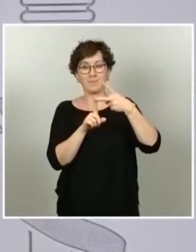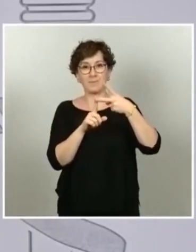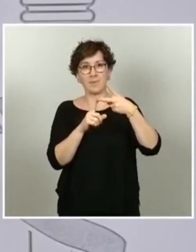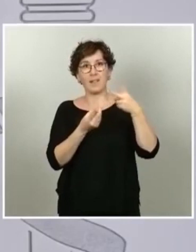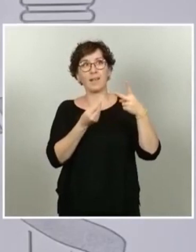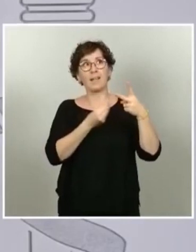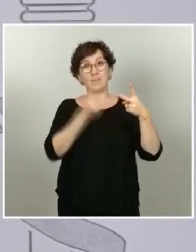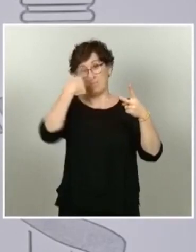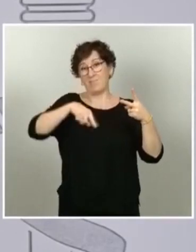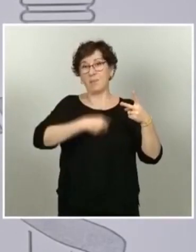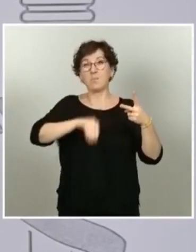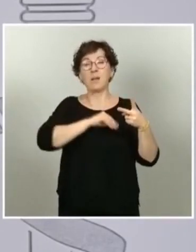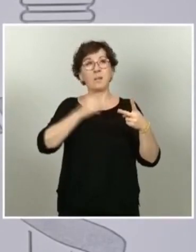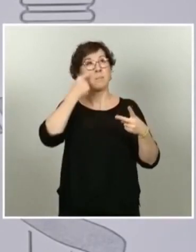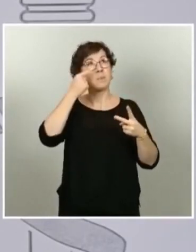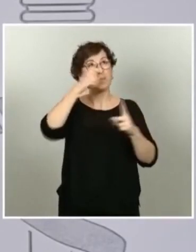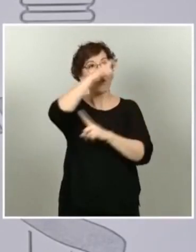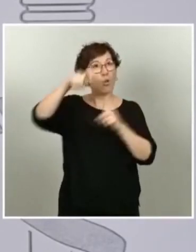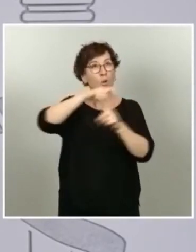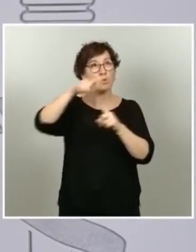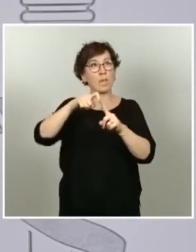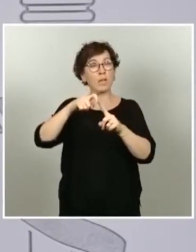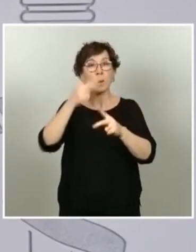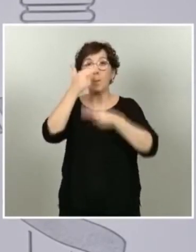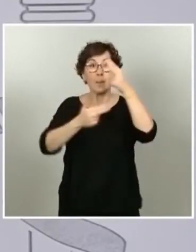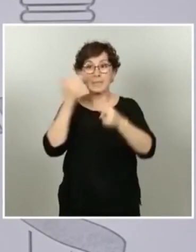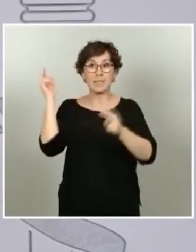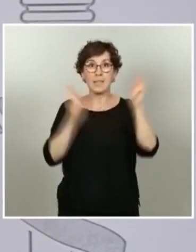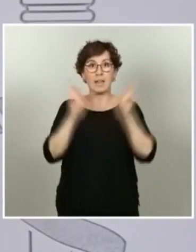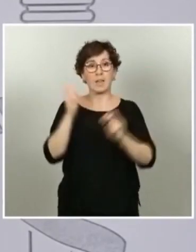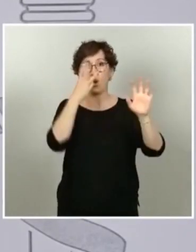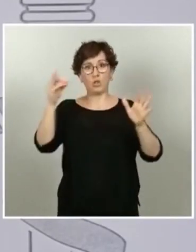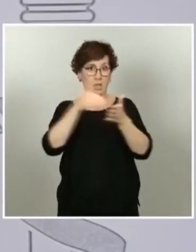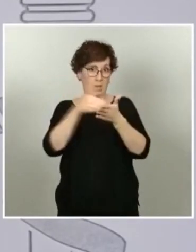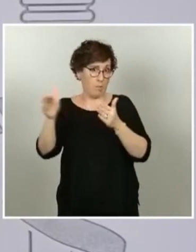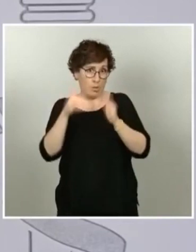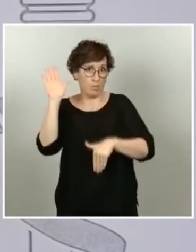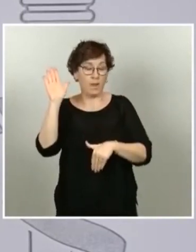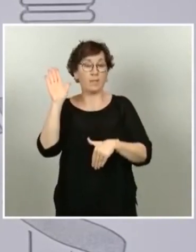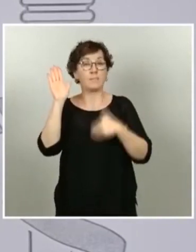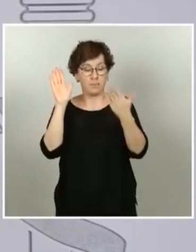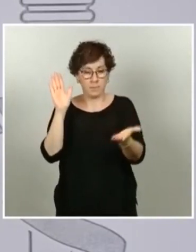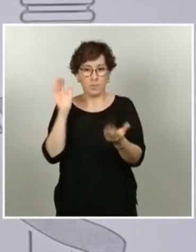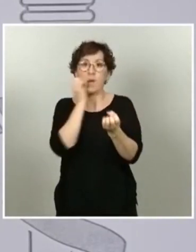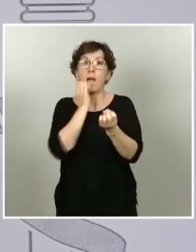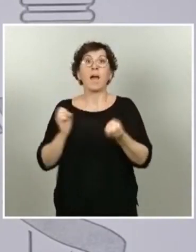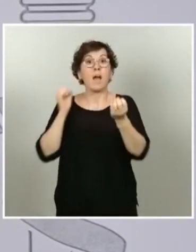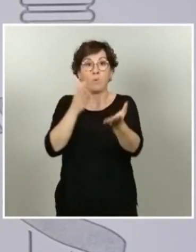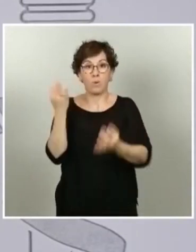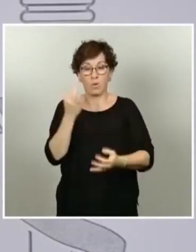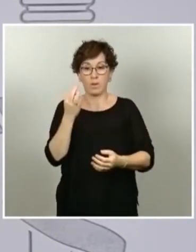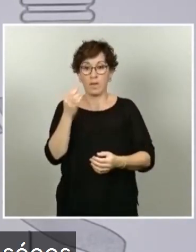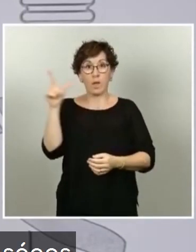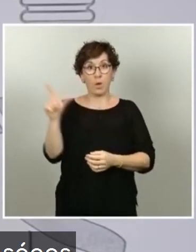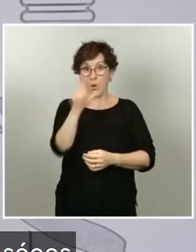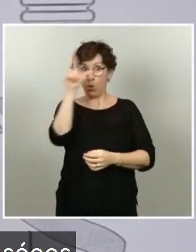año más de 80 millones de visitantes. Por eso les anuncio que a partir de julio, del mes de